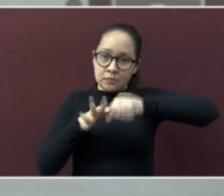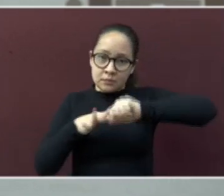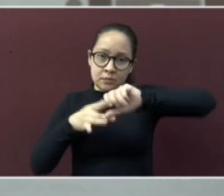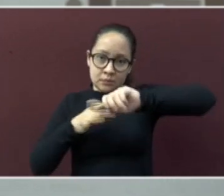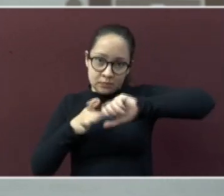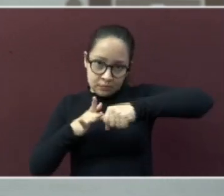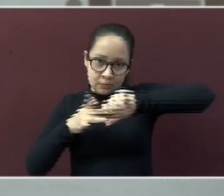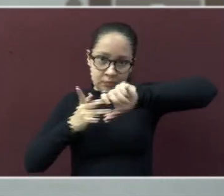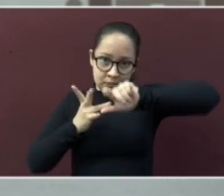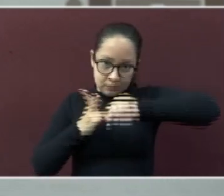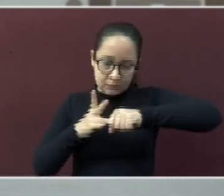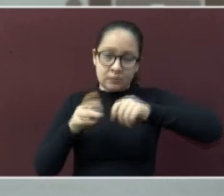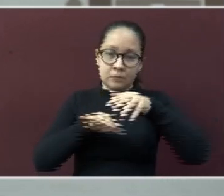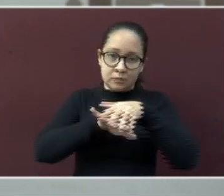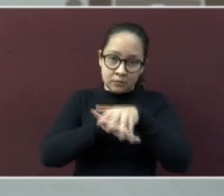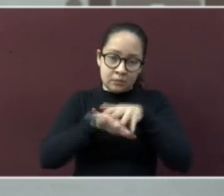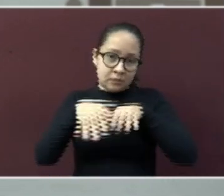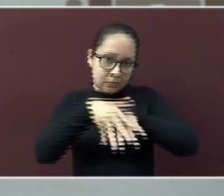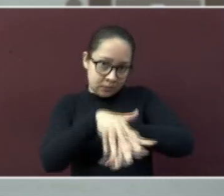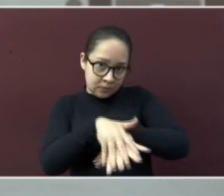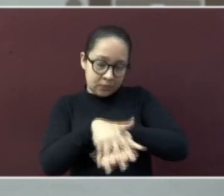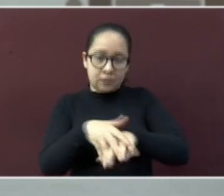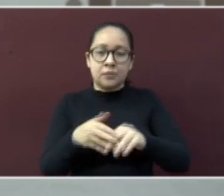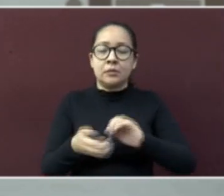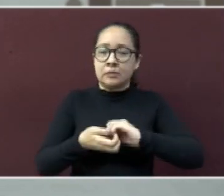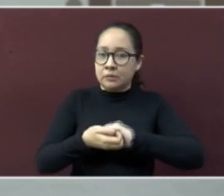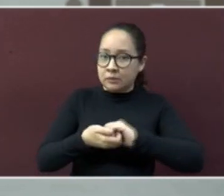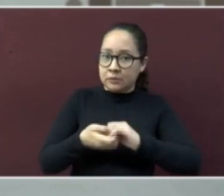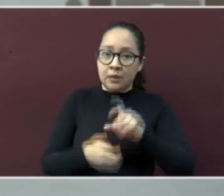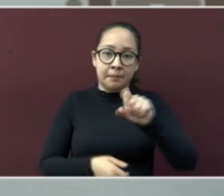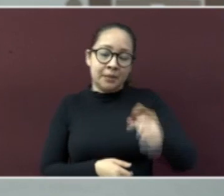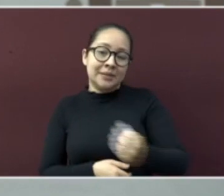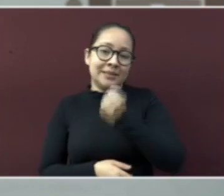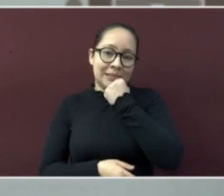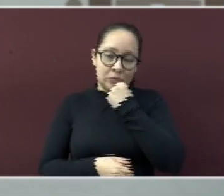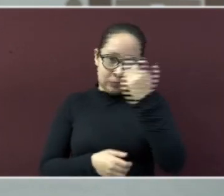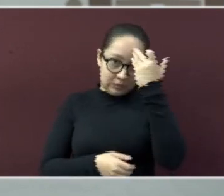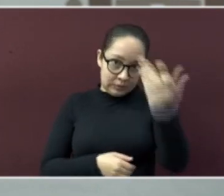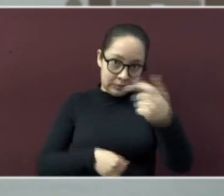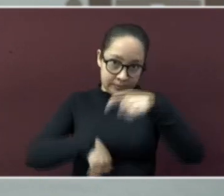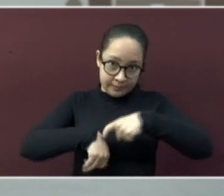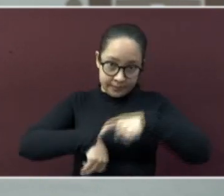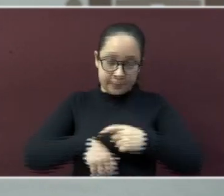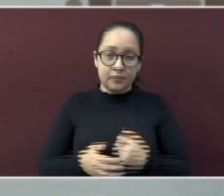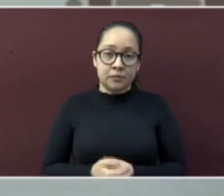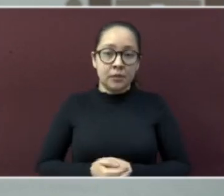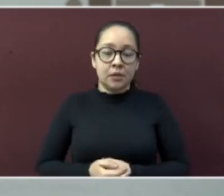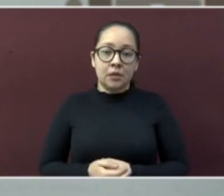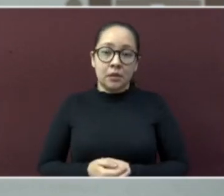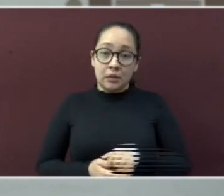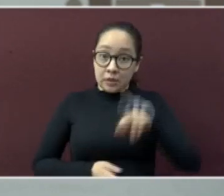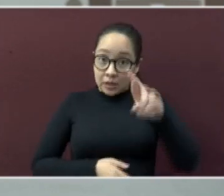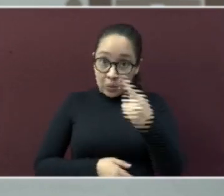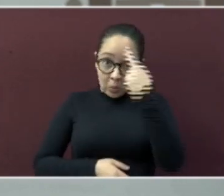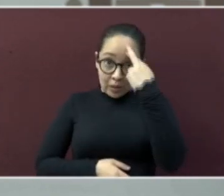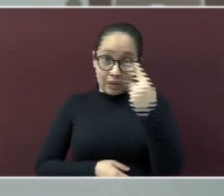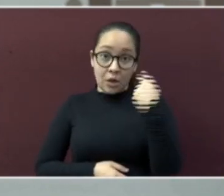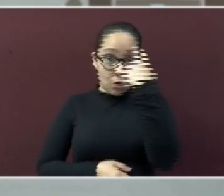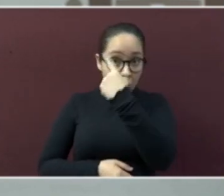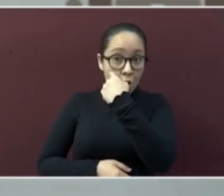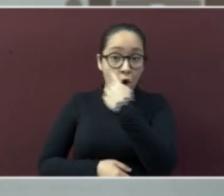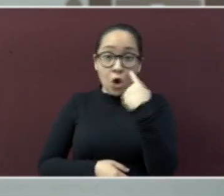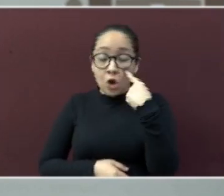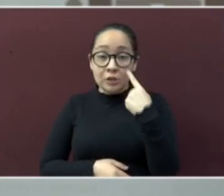uñas por al menos 20 segundos no tocarse los ojos la nariz y la boca recuerde que esta es una